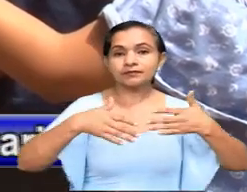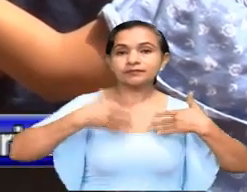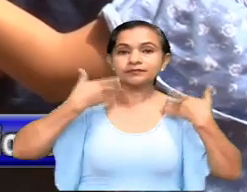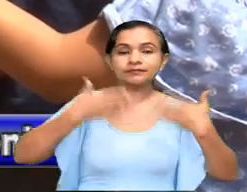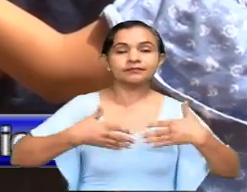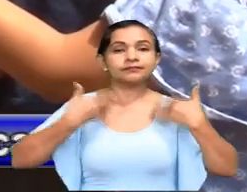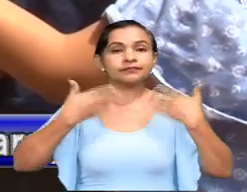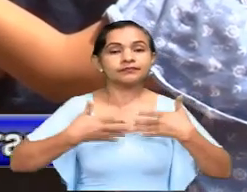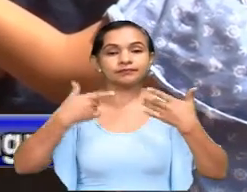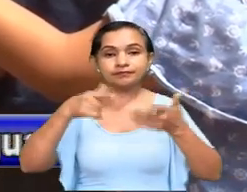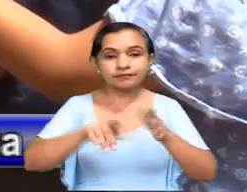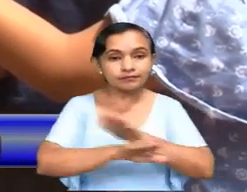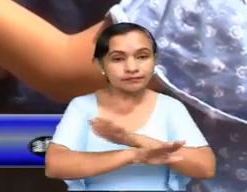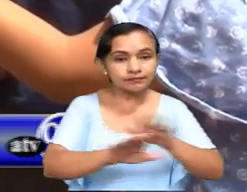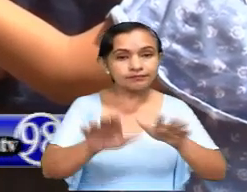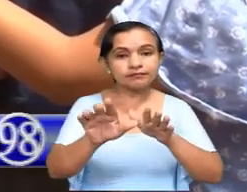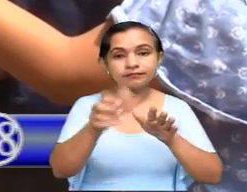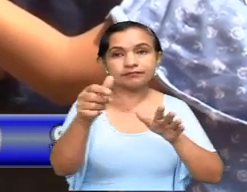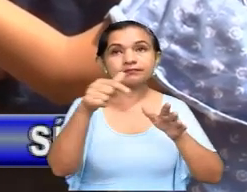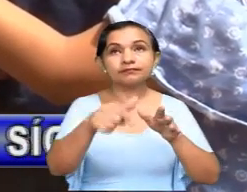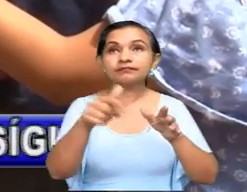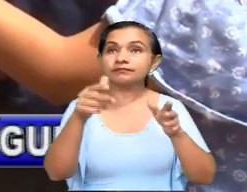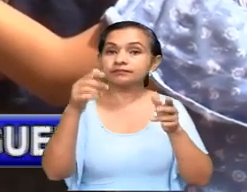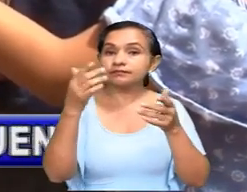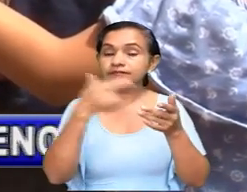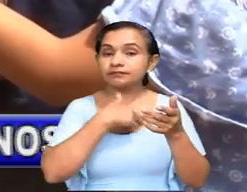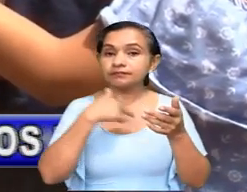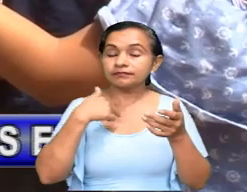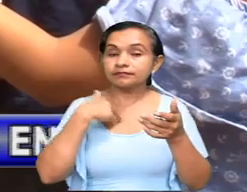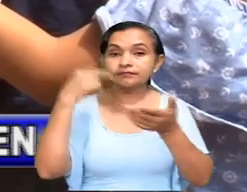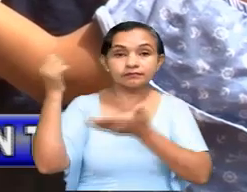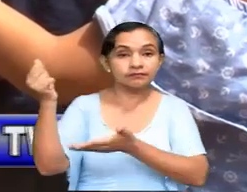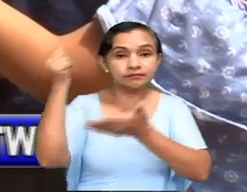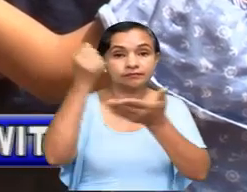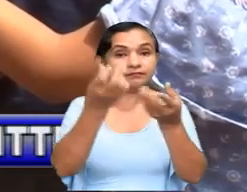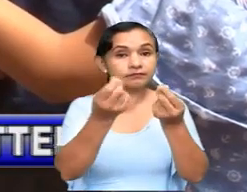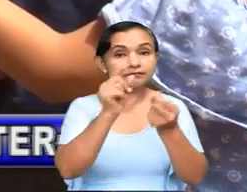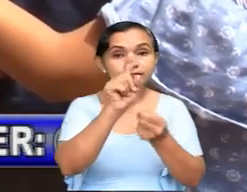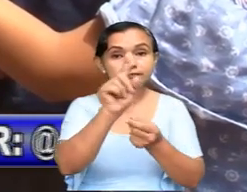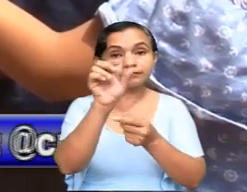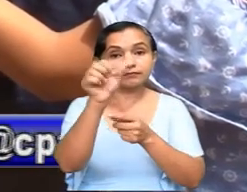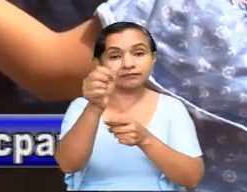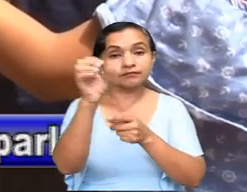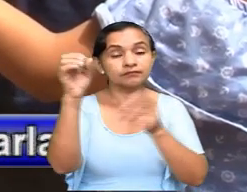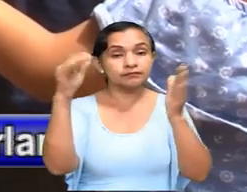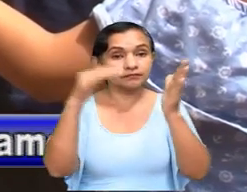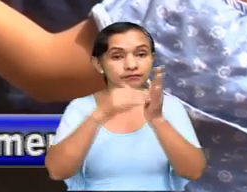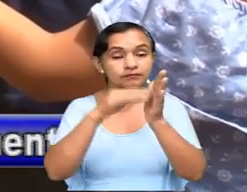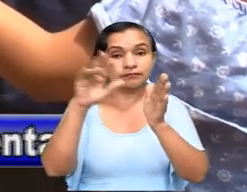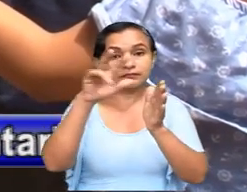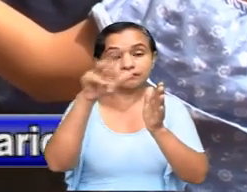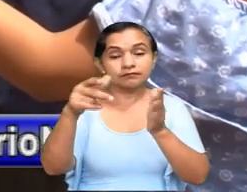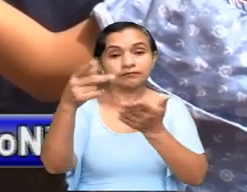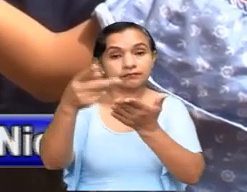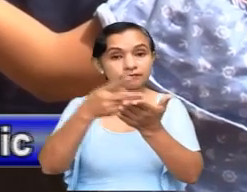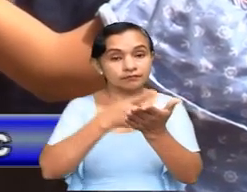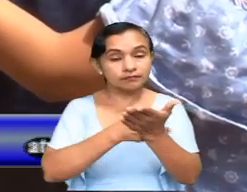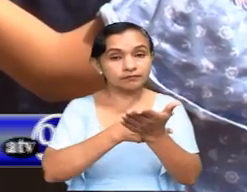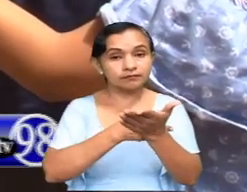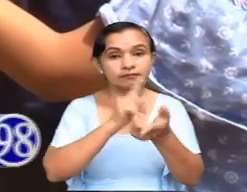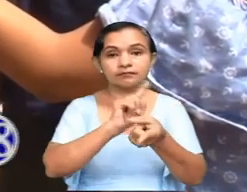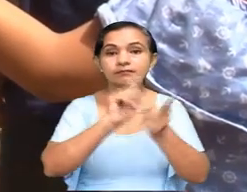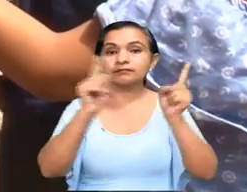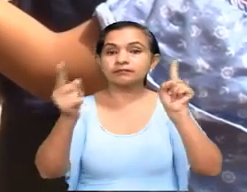contentos de eliminar este otro. Nosotros acá hicimos una inversión de 160 mil córdobas en este proyecto. Fue un